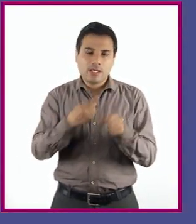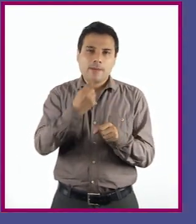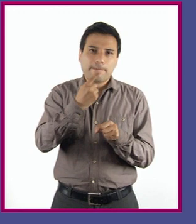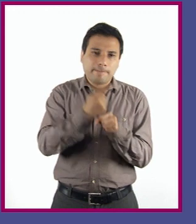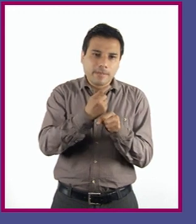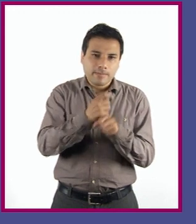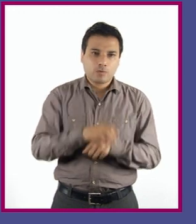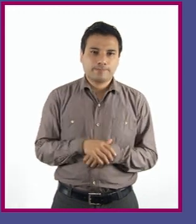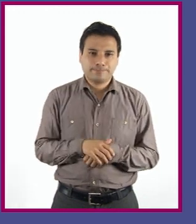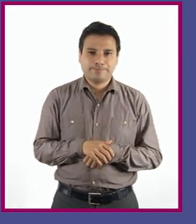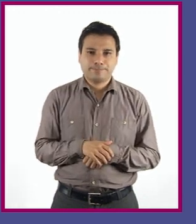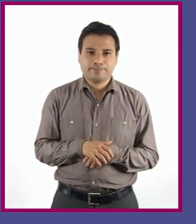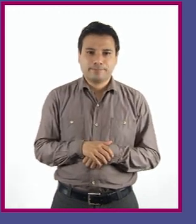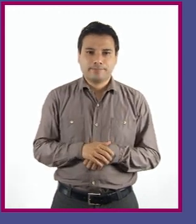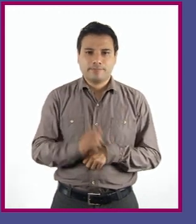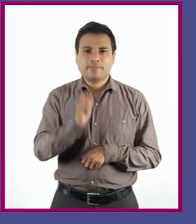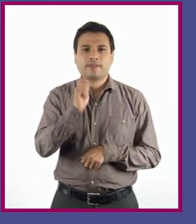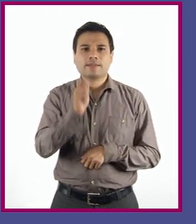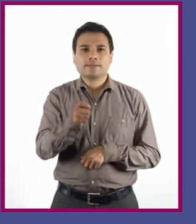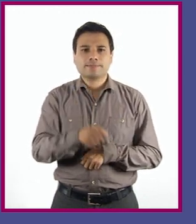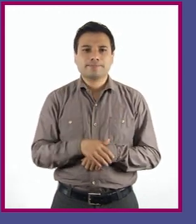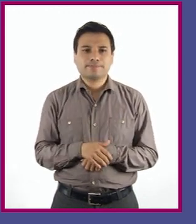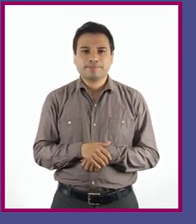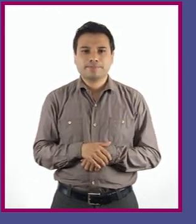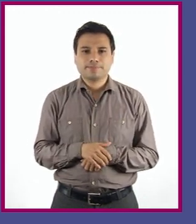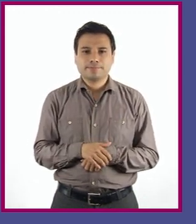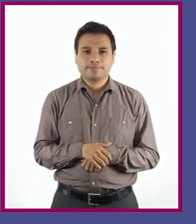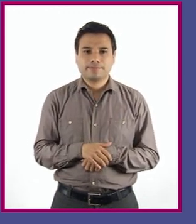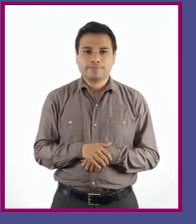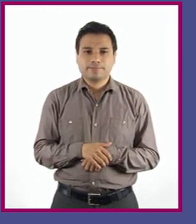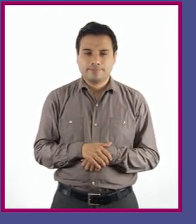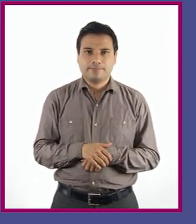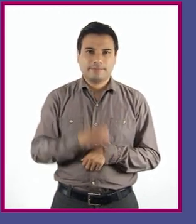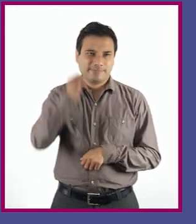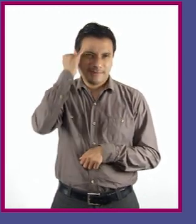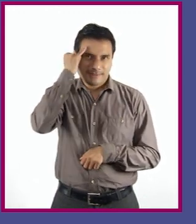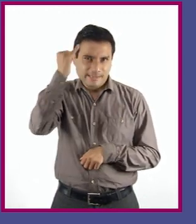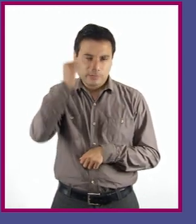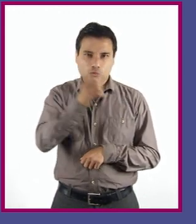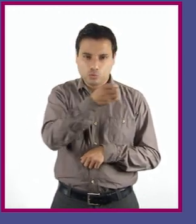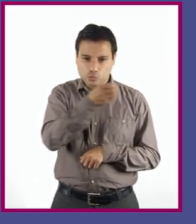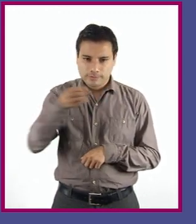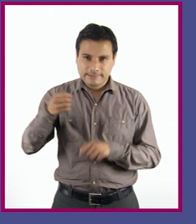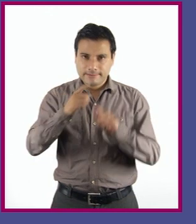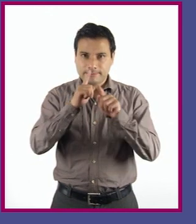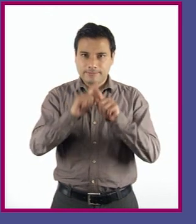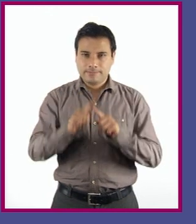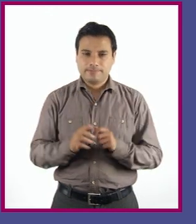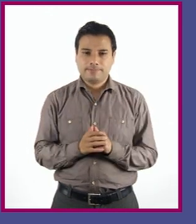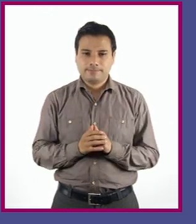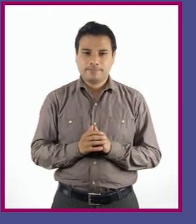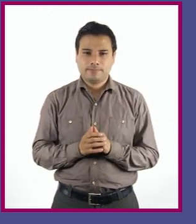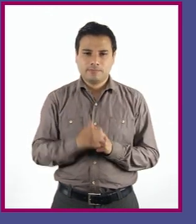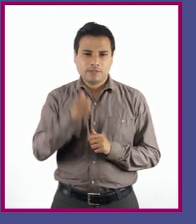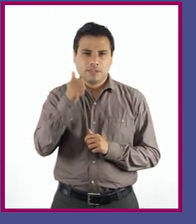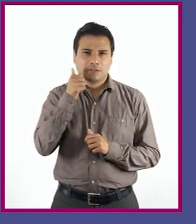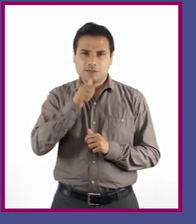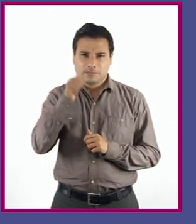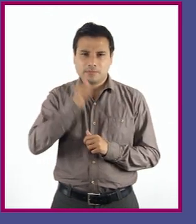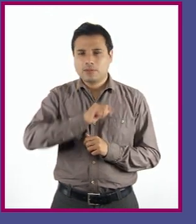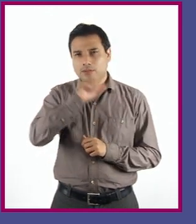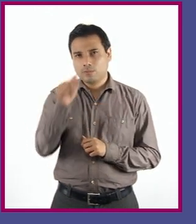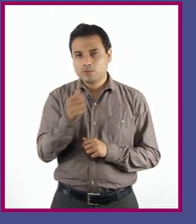expresa la enumeración de un conjunto de ideas y resalta la de mayor importancia. Es común que las ideas siguientes